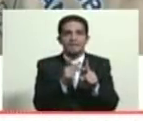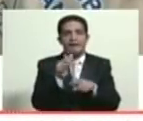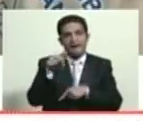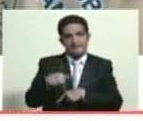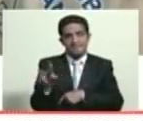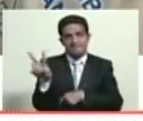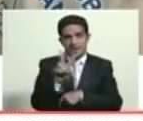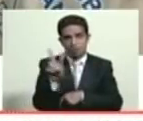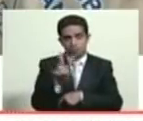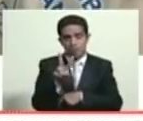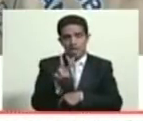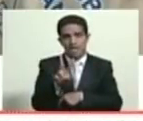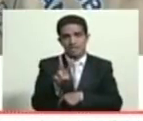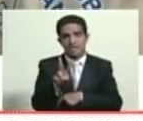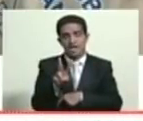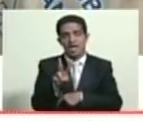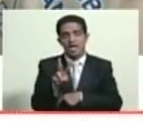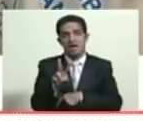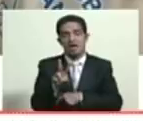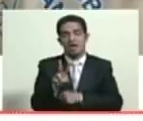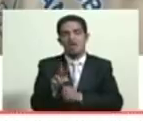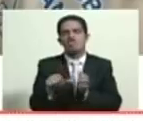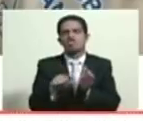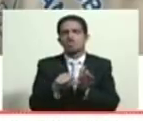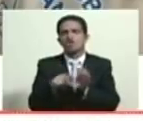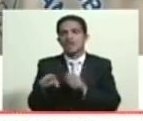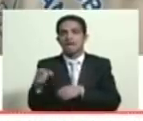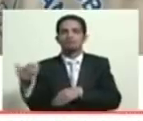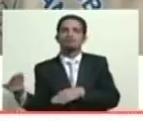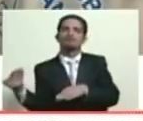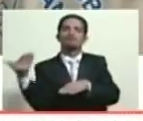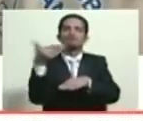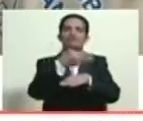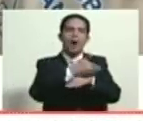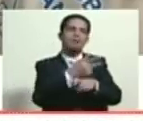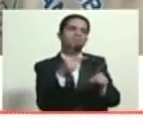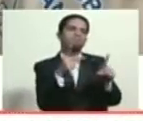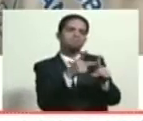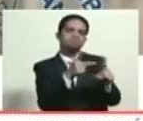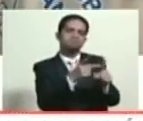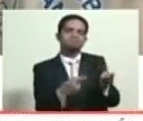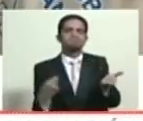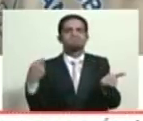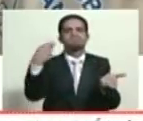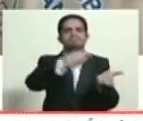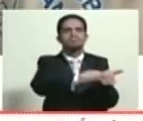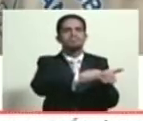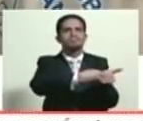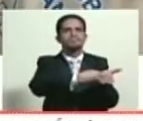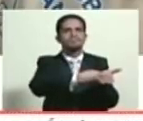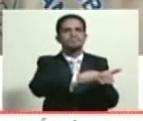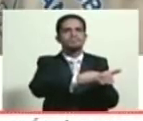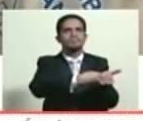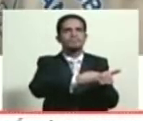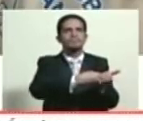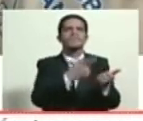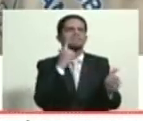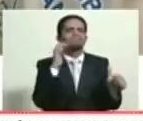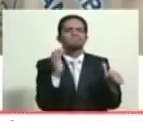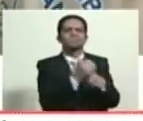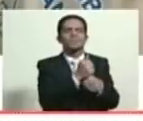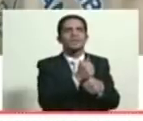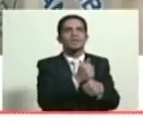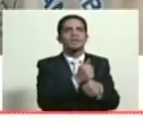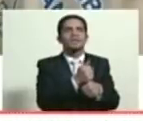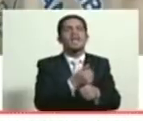nacional donde se ha hospedado el ciudadano Juan Gerardo Antonio Guaidón Márquez y determinar quién